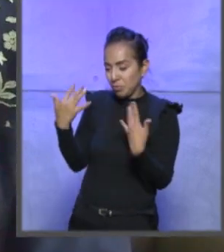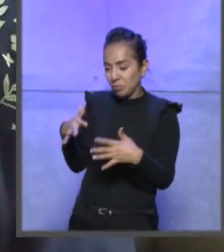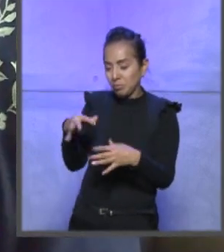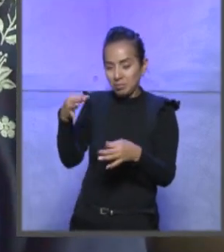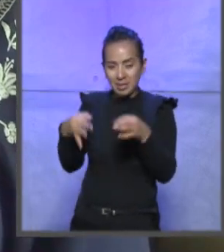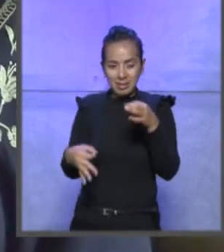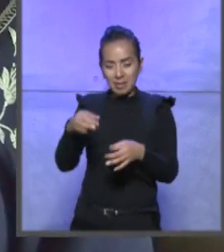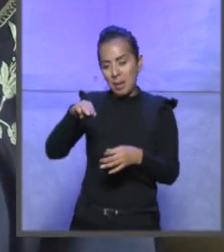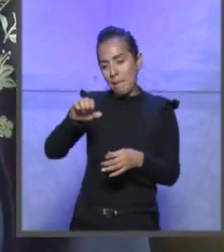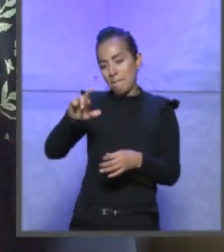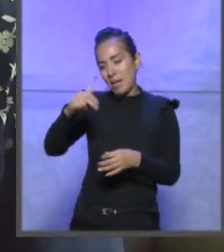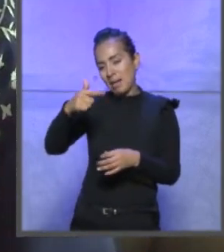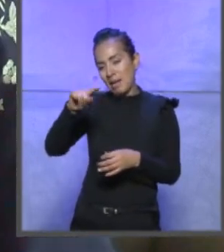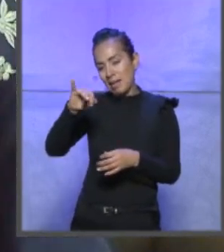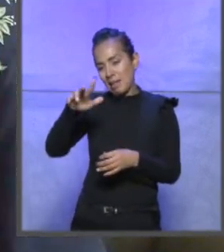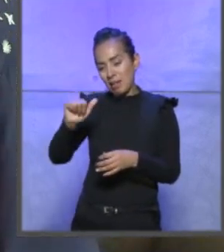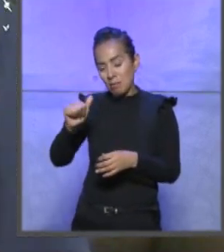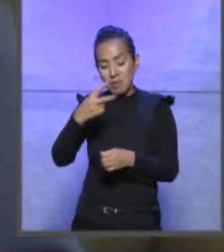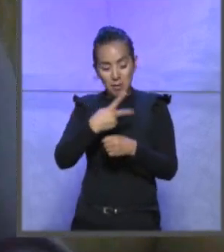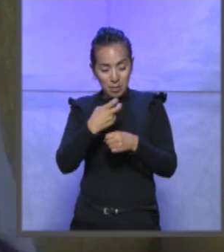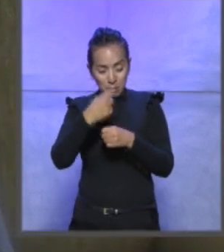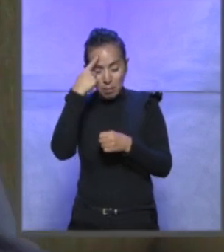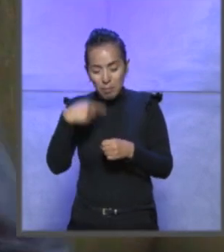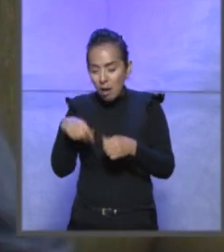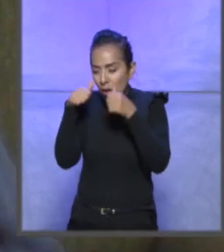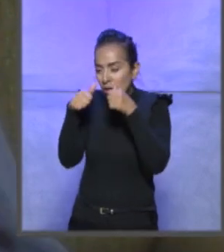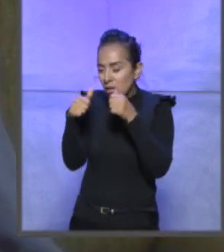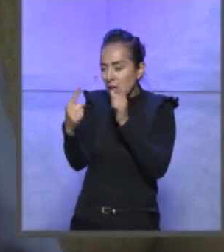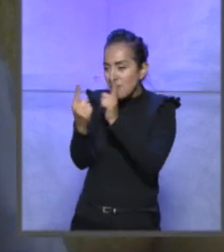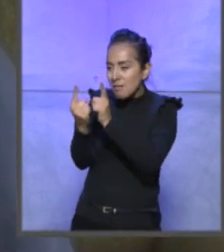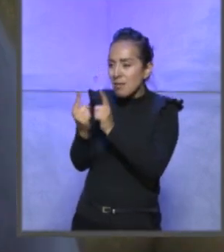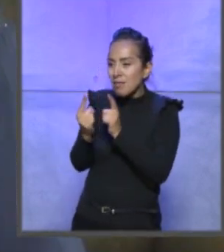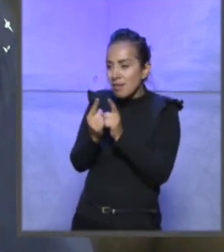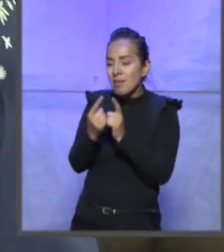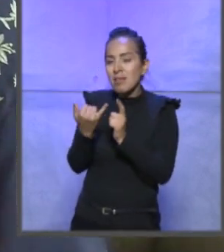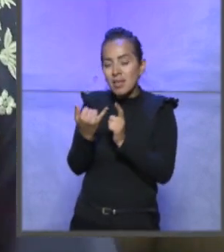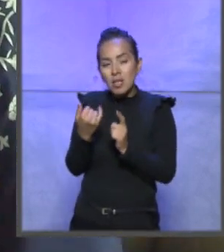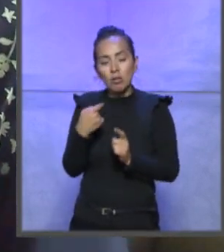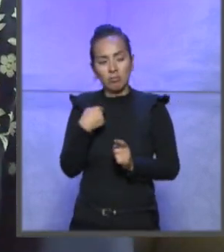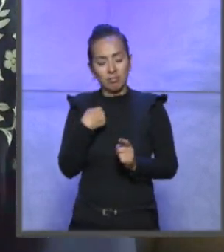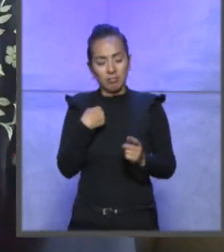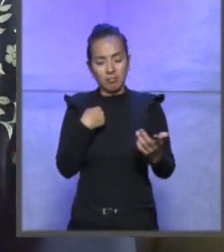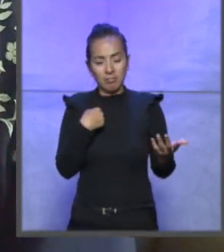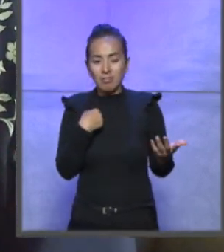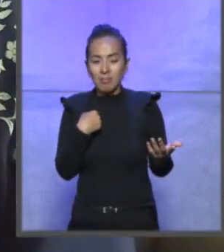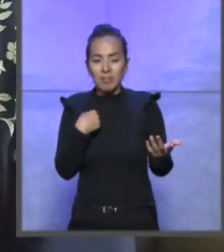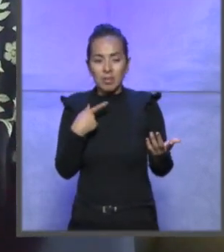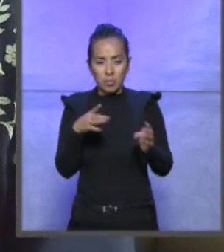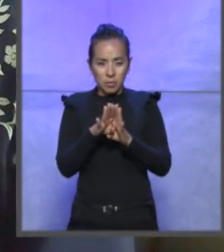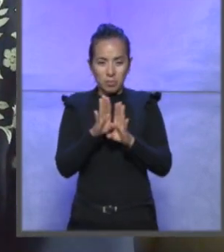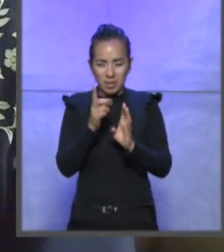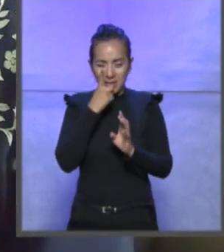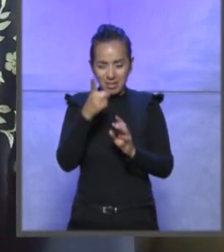la magistrada Margarita de invitarme a venir a escucharles a ustedes de manera directa y permitirme, como